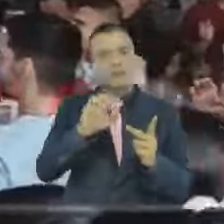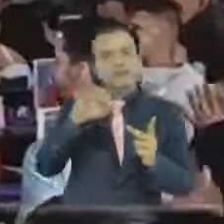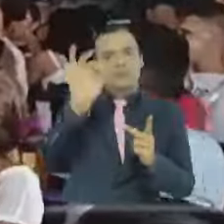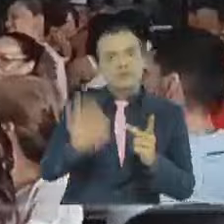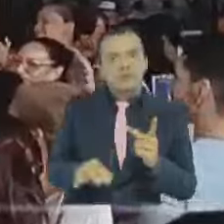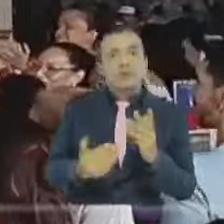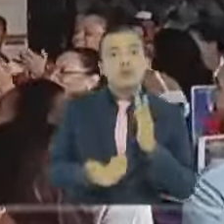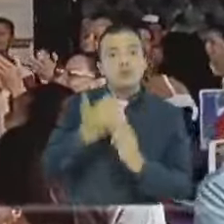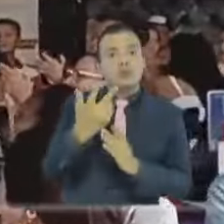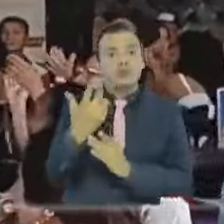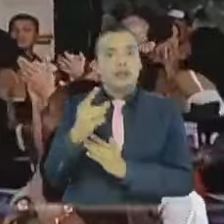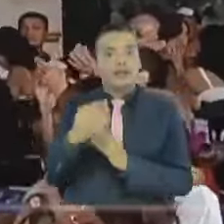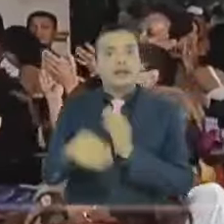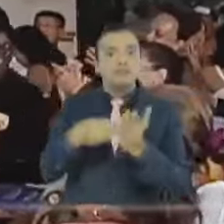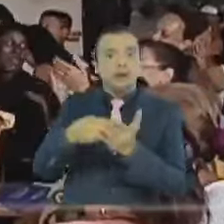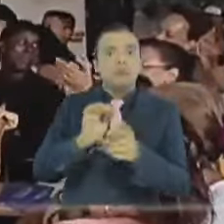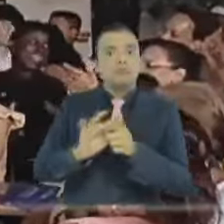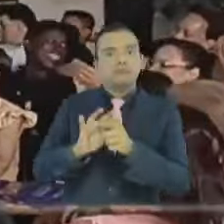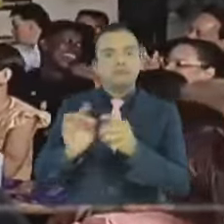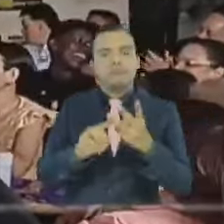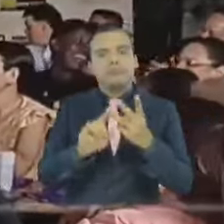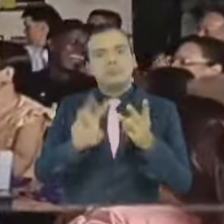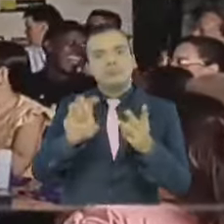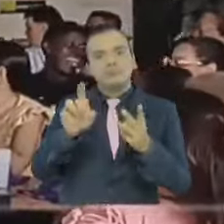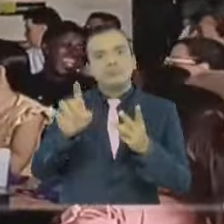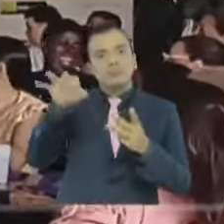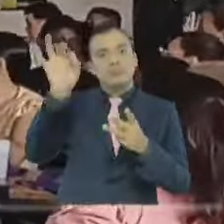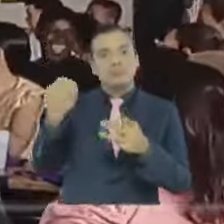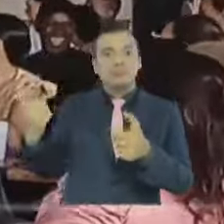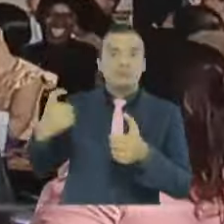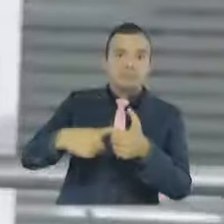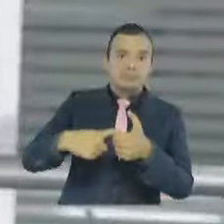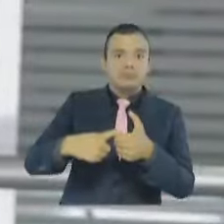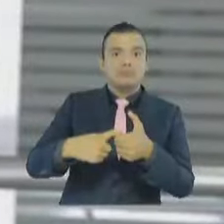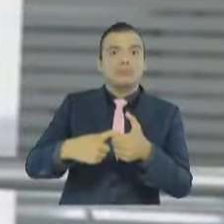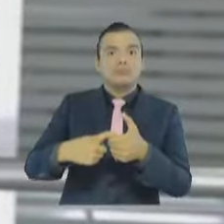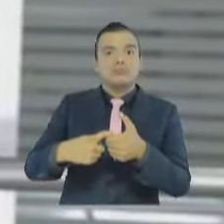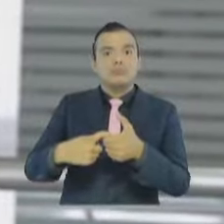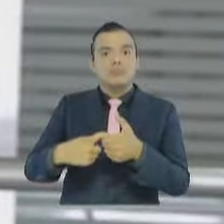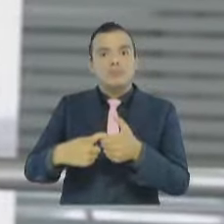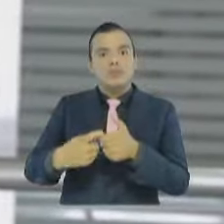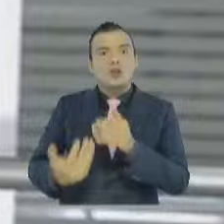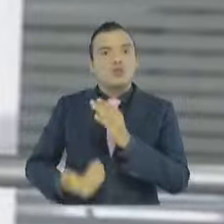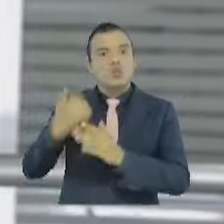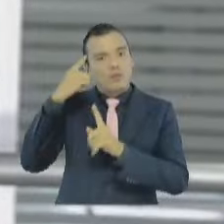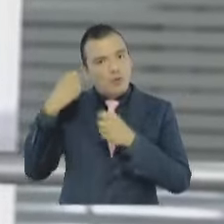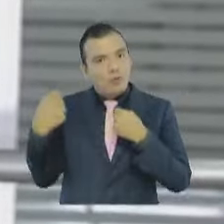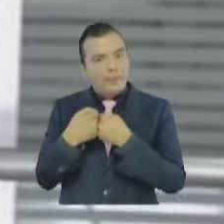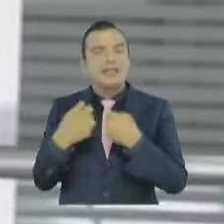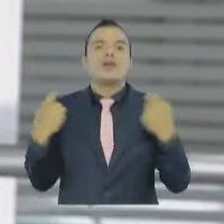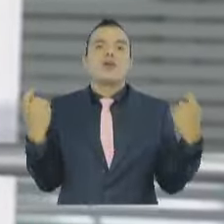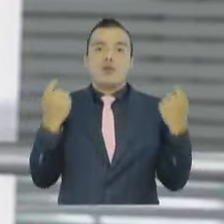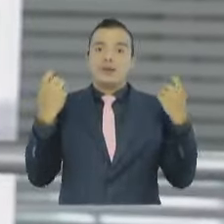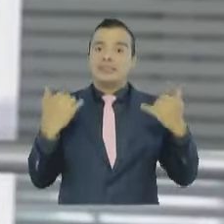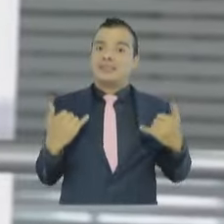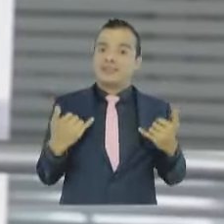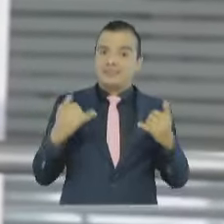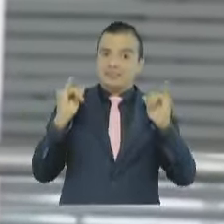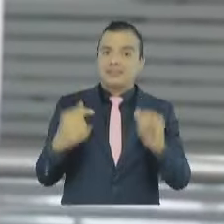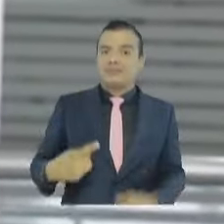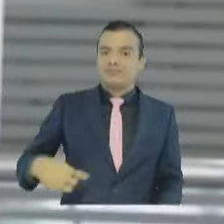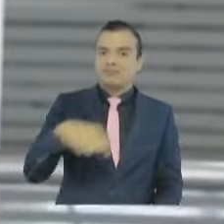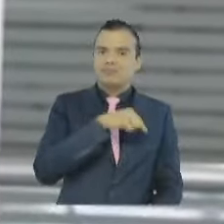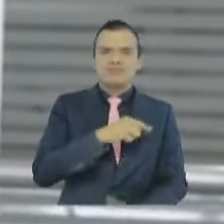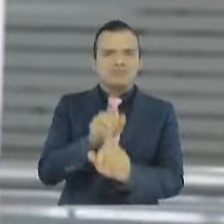pago digitales y el 86% generó al menos una conexión comercial. Una de las cosas que nosotros queremos hacer por nuestros empresarios en Prospera